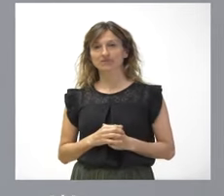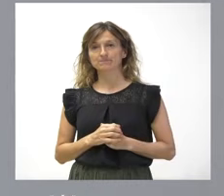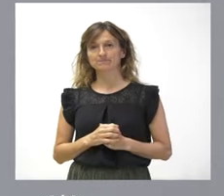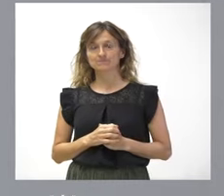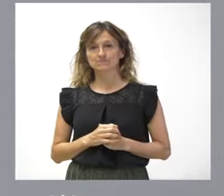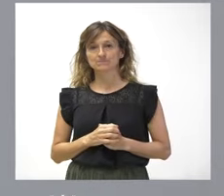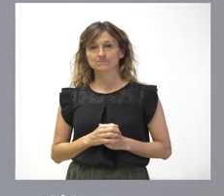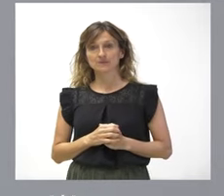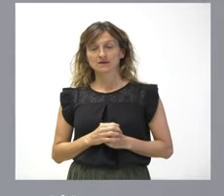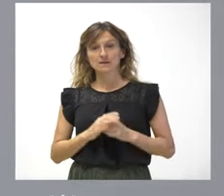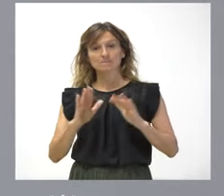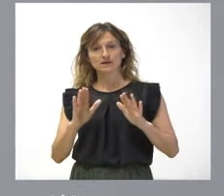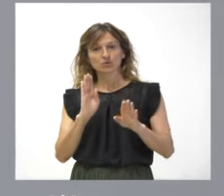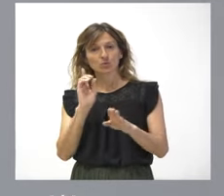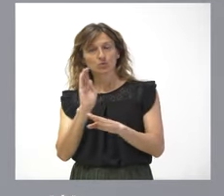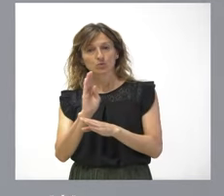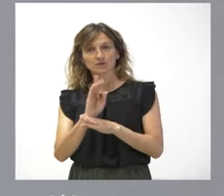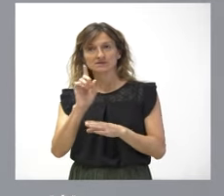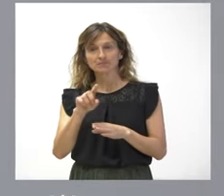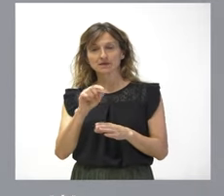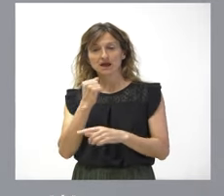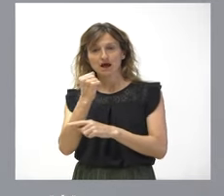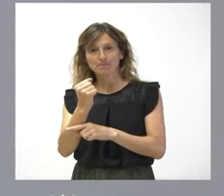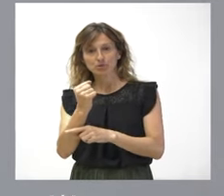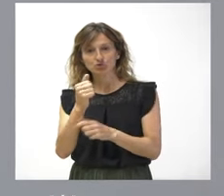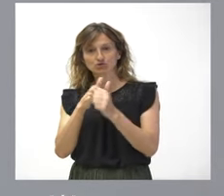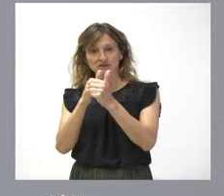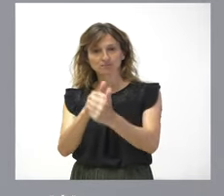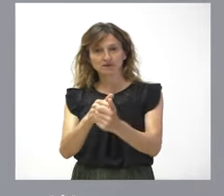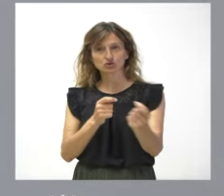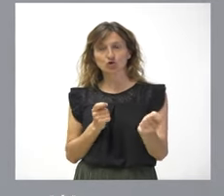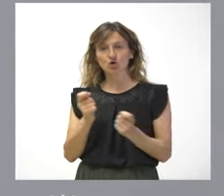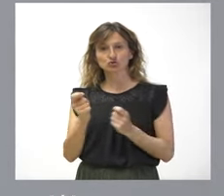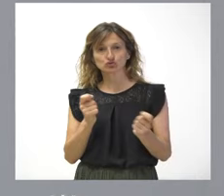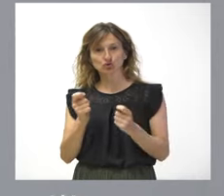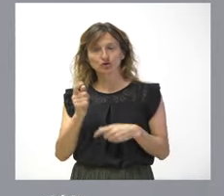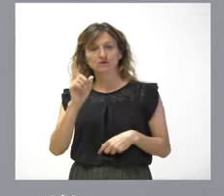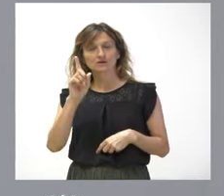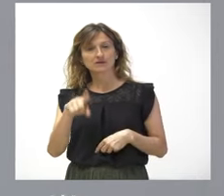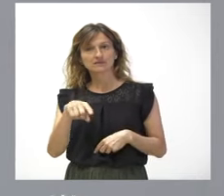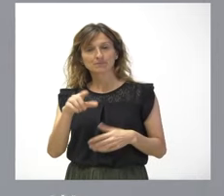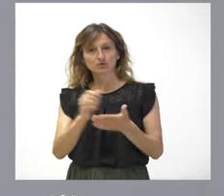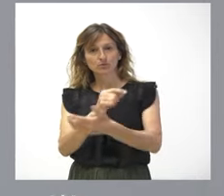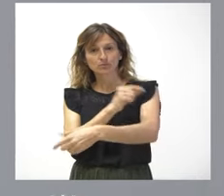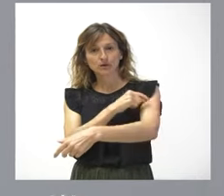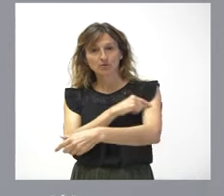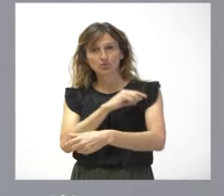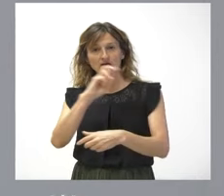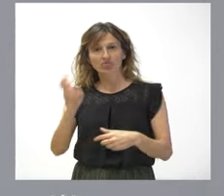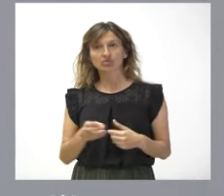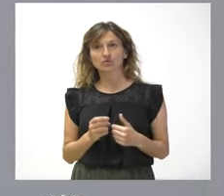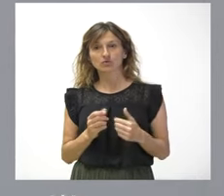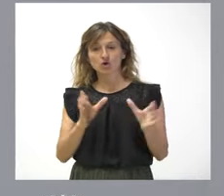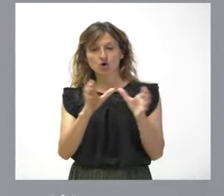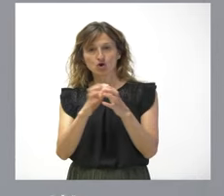pero también no perder de vista que hemos reforzado los instrumentos de seguimiento de control y también todo el mecanismo de vacunación concentrando en esos